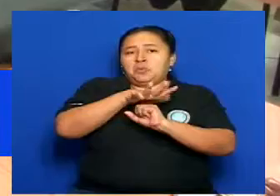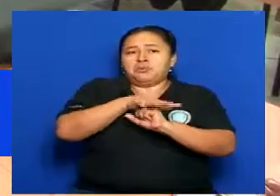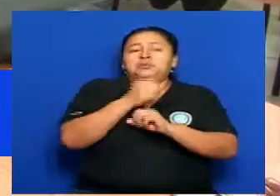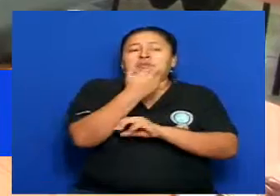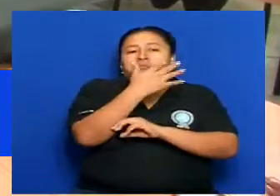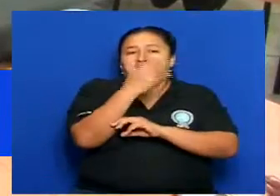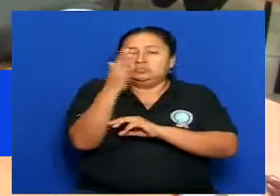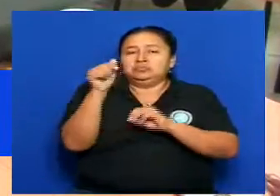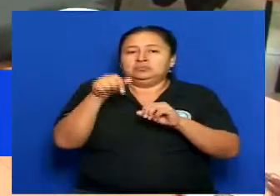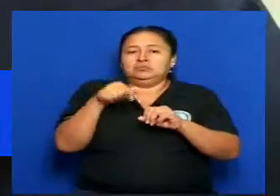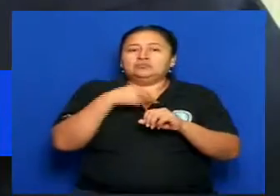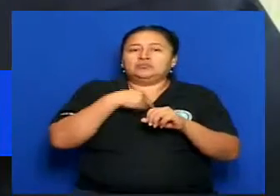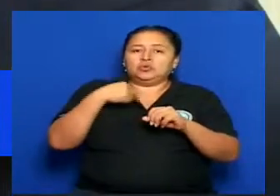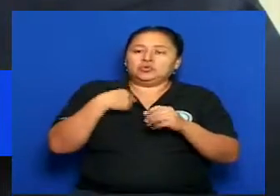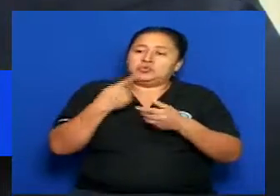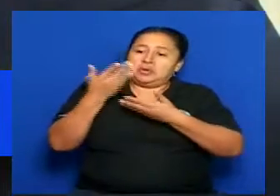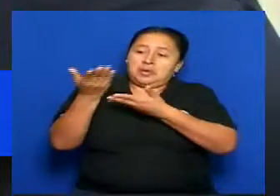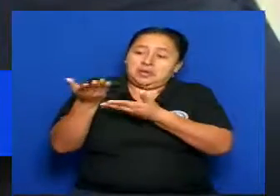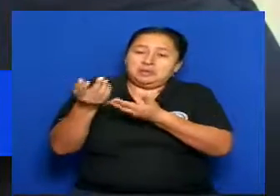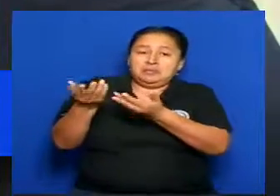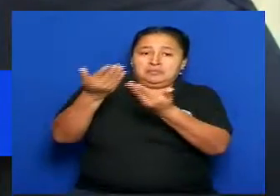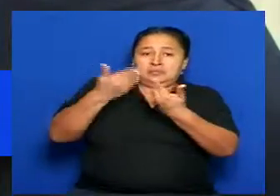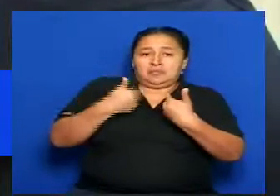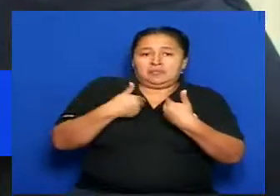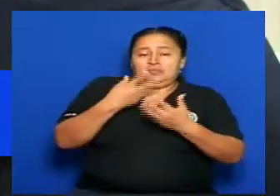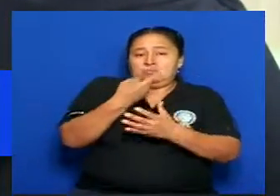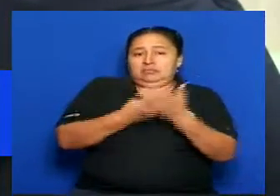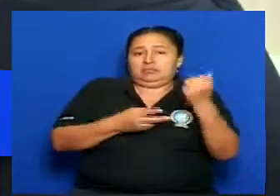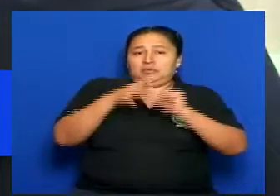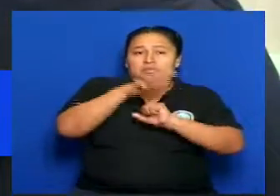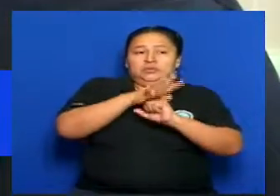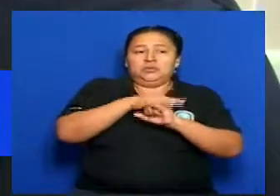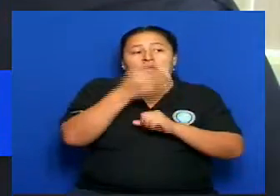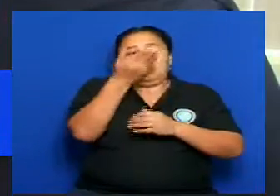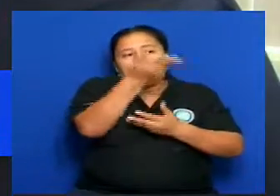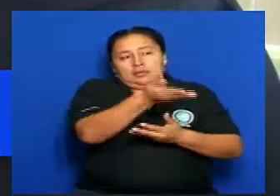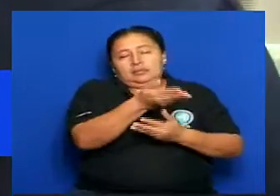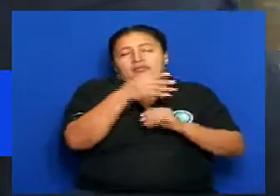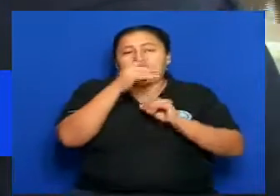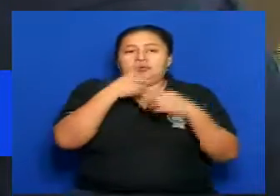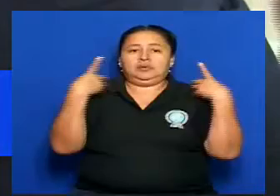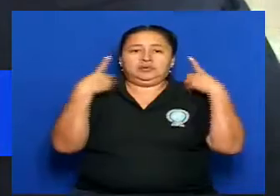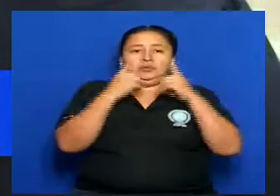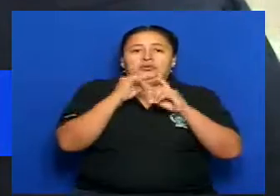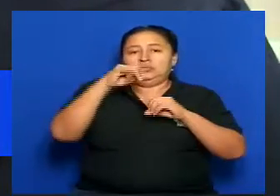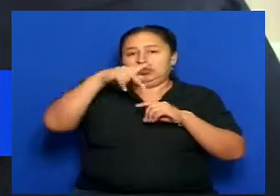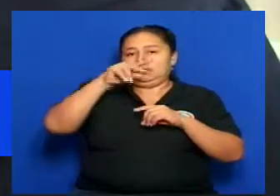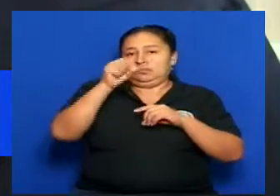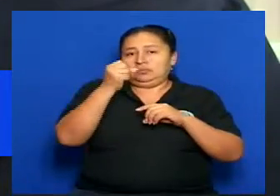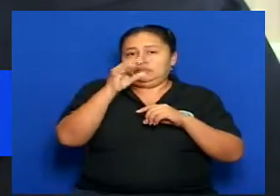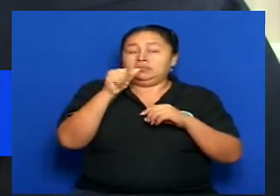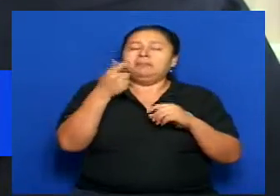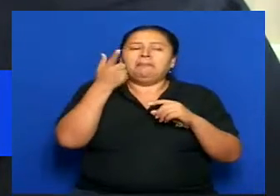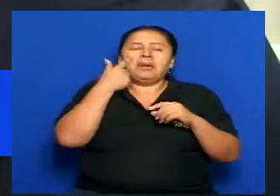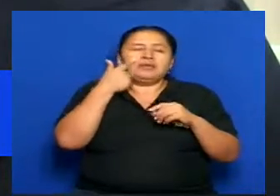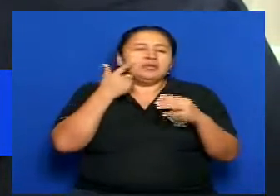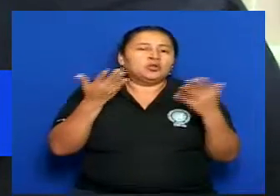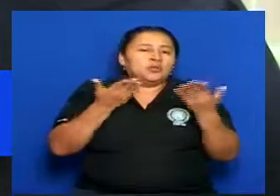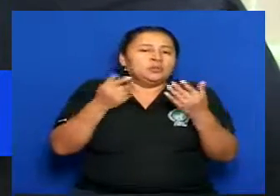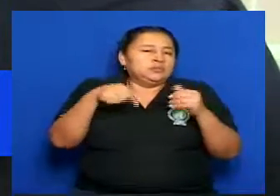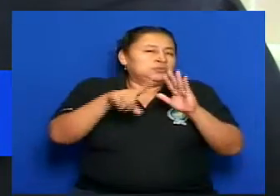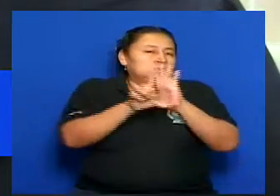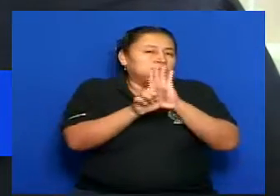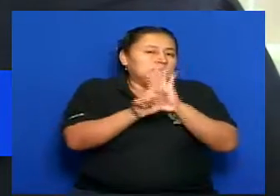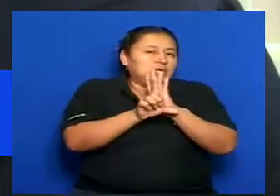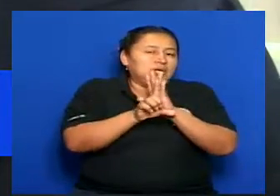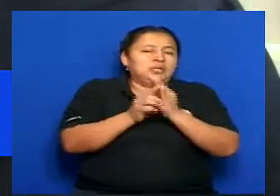medio ambiente nosotros hace a ella y ambas comisiones al director de impuestas para ver cómo hacemos con una zona que está ley de